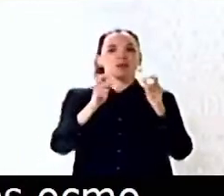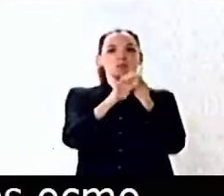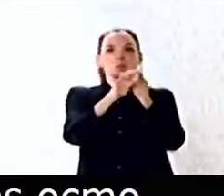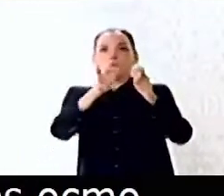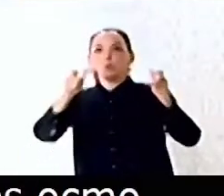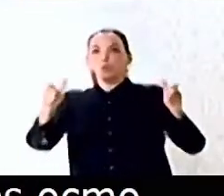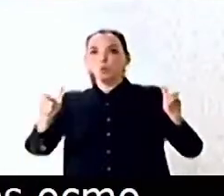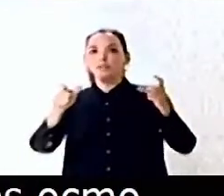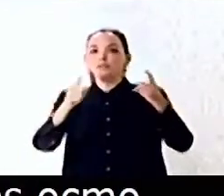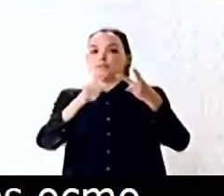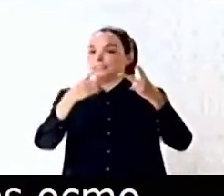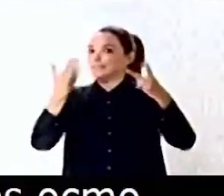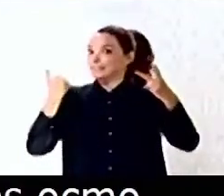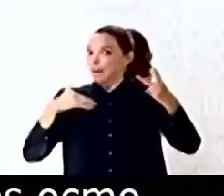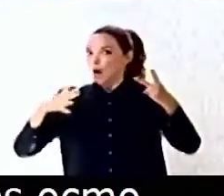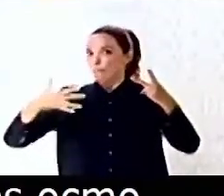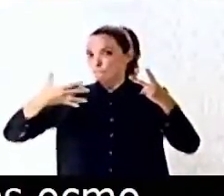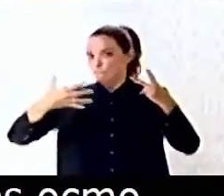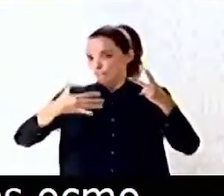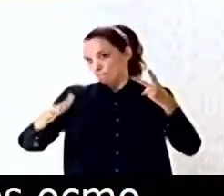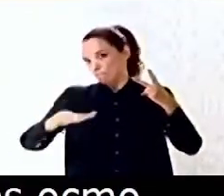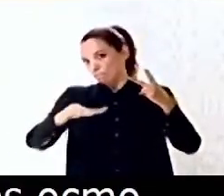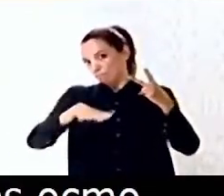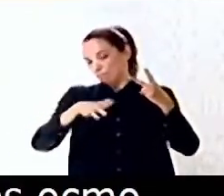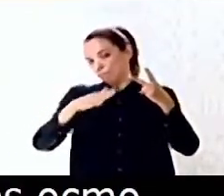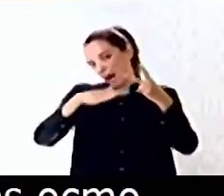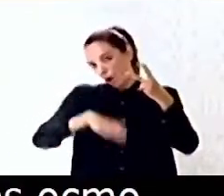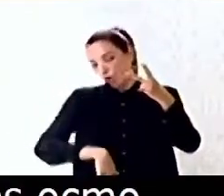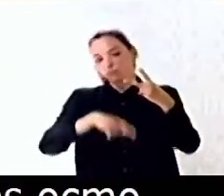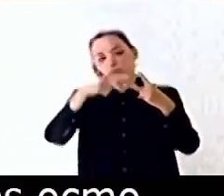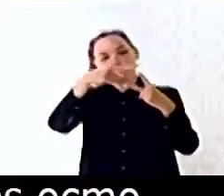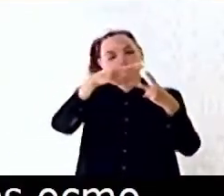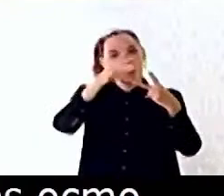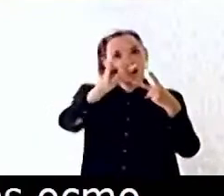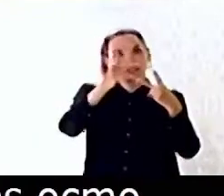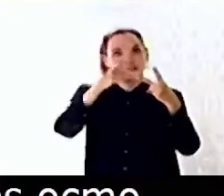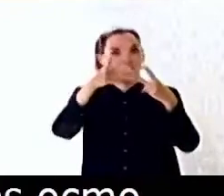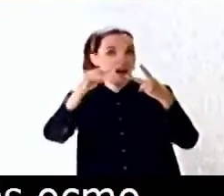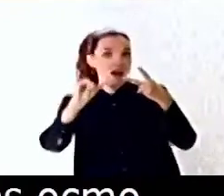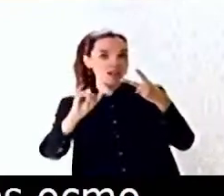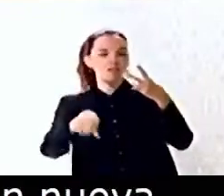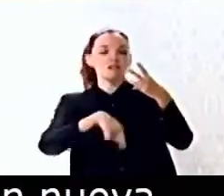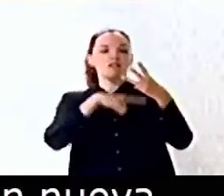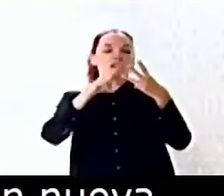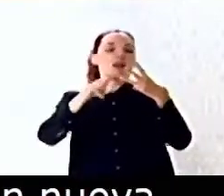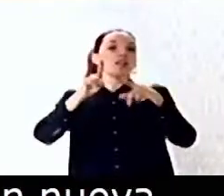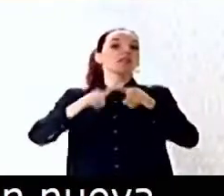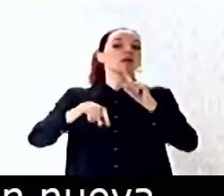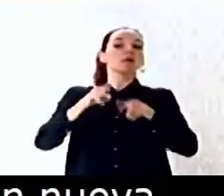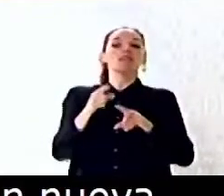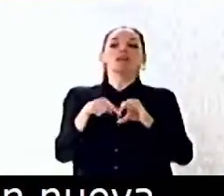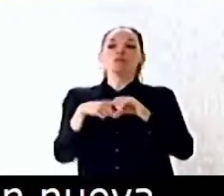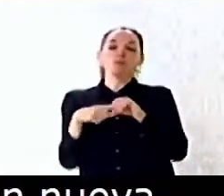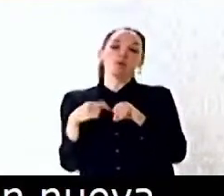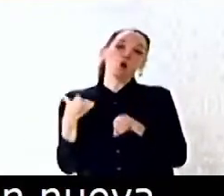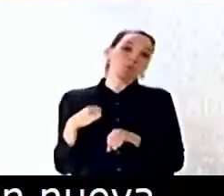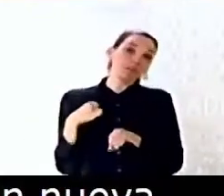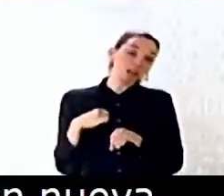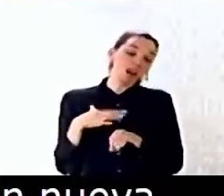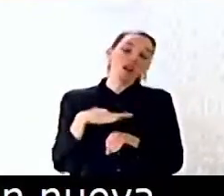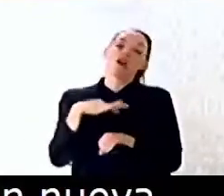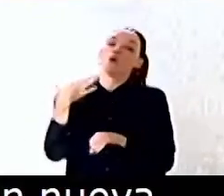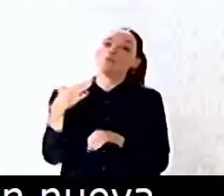tenemos en nivel bajo, si los tenemos en nueva normalidad junto con los indicadores de ocupación, podríamos declarar el nivel de